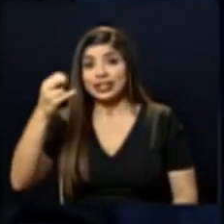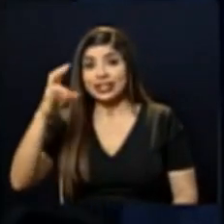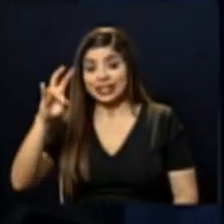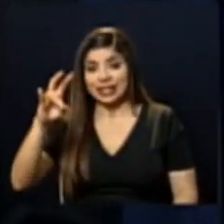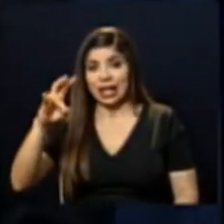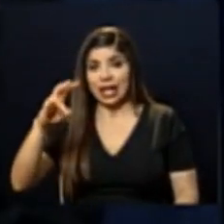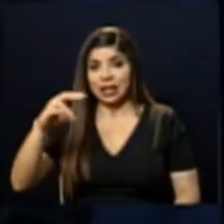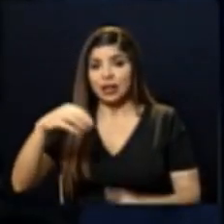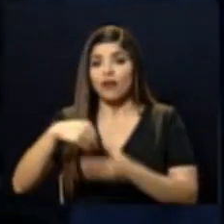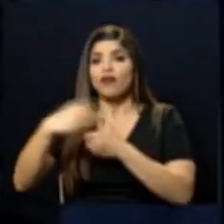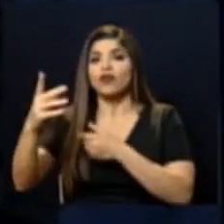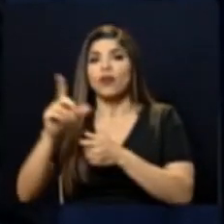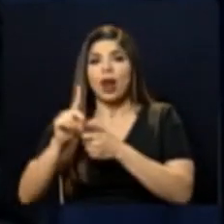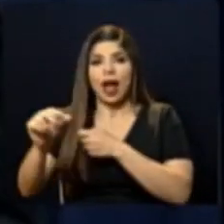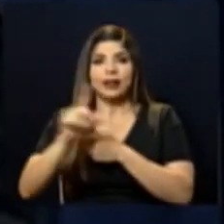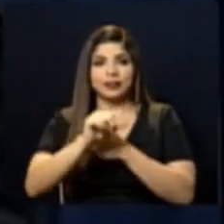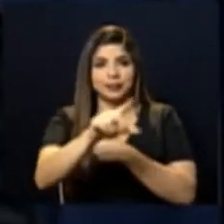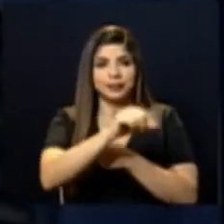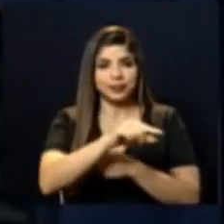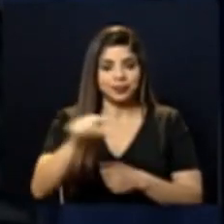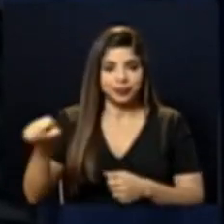5.217 en las otras regiones.